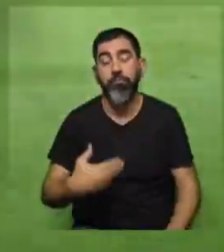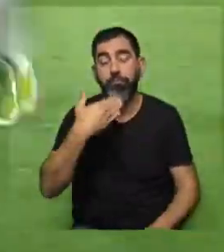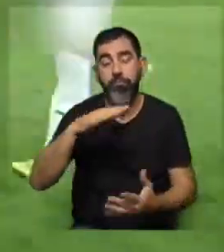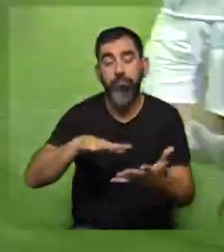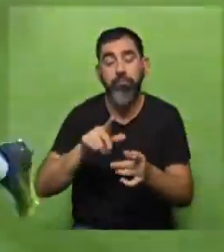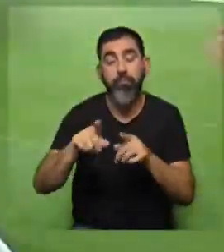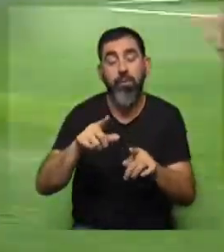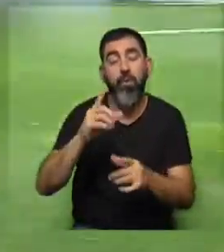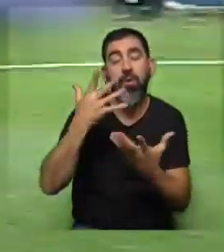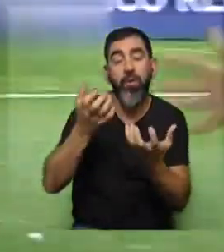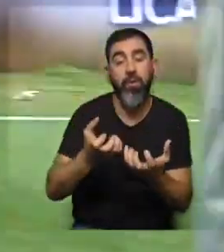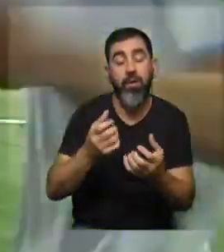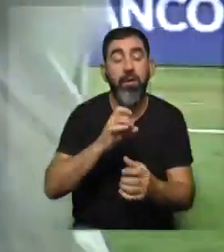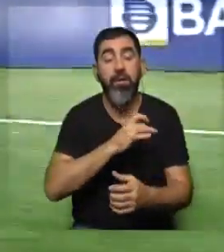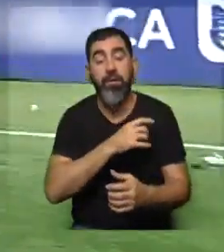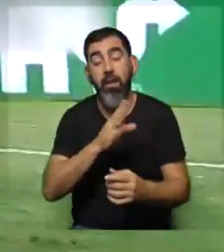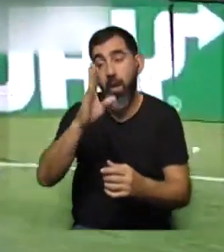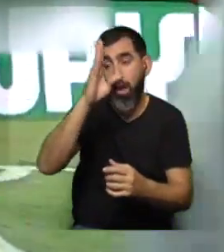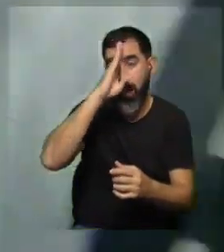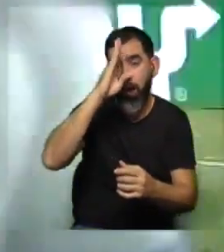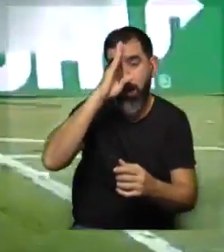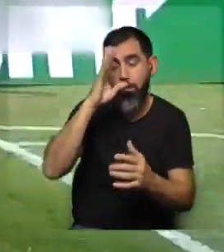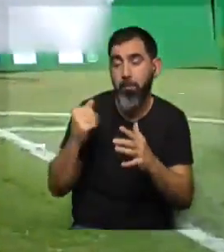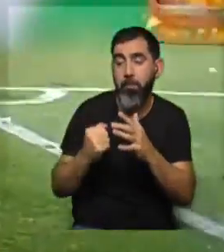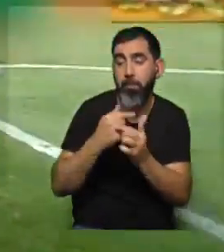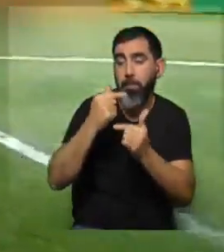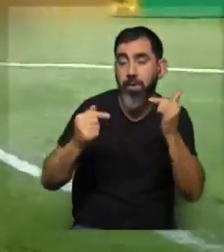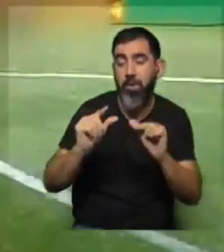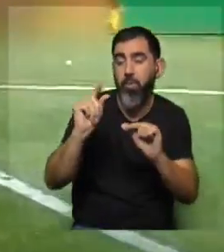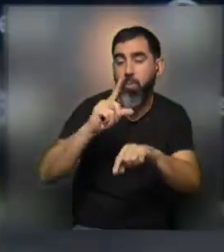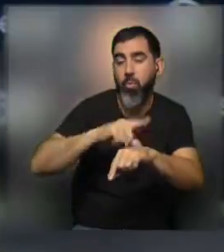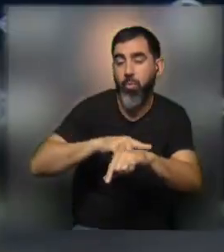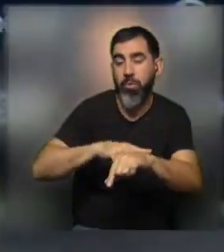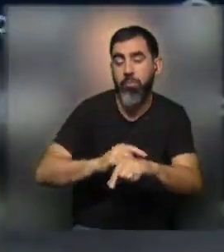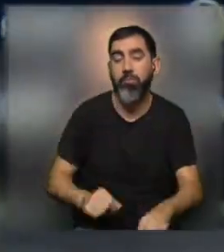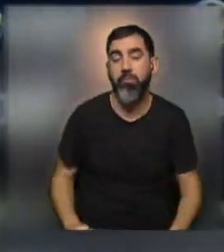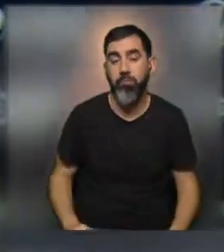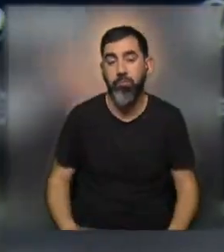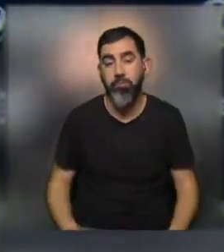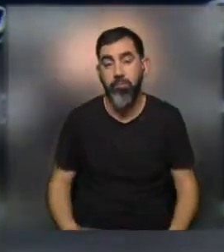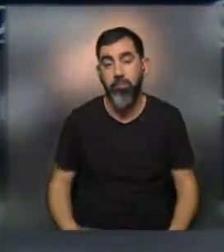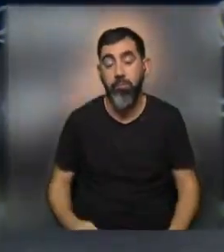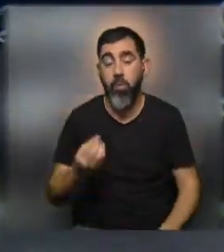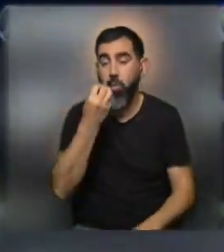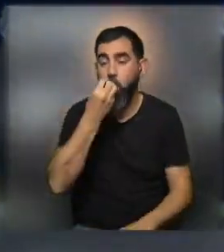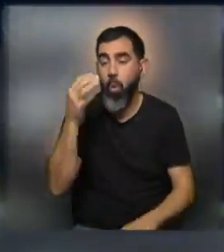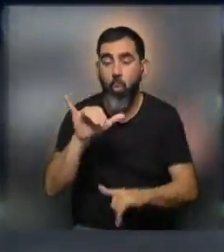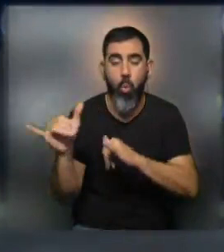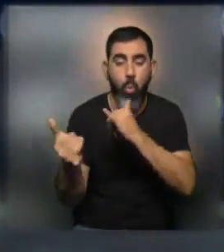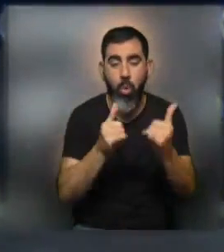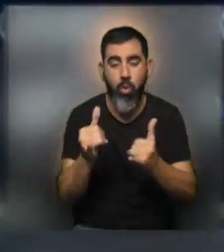lo que queramos hacer sobre chile hemos intentado aprenderlo lo máximo posible en poco tiempo tienen muy buenos jugadores